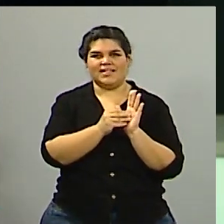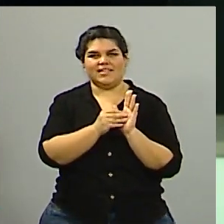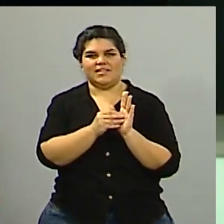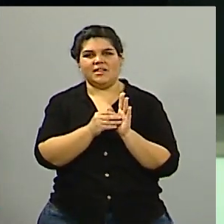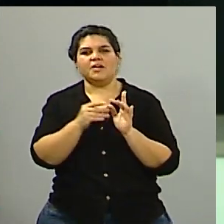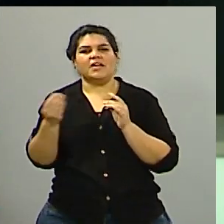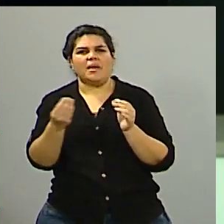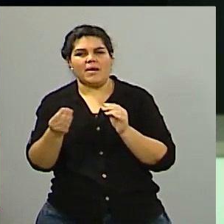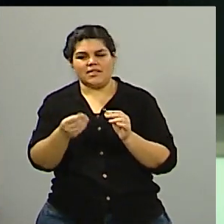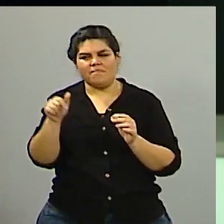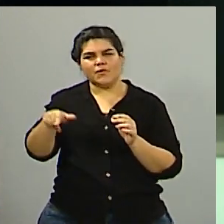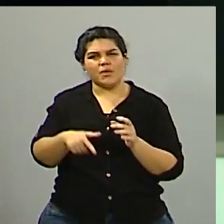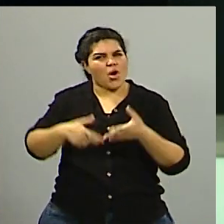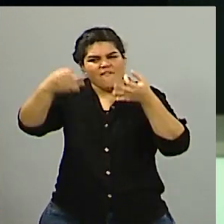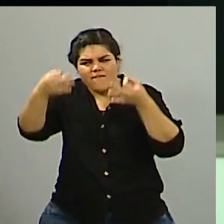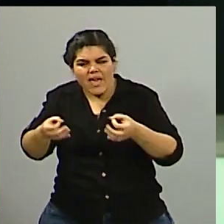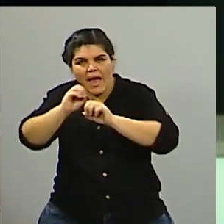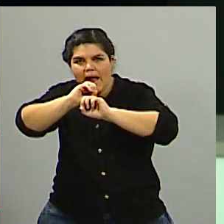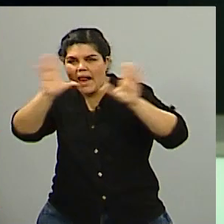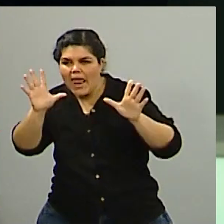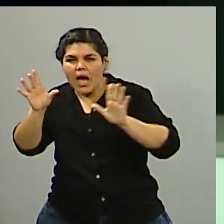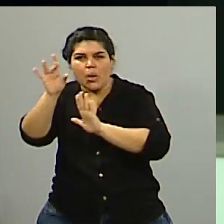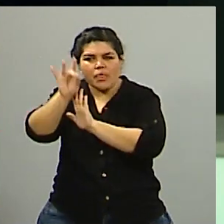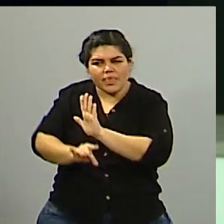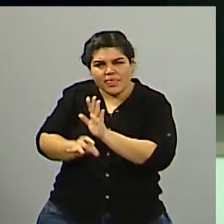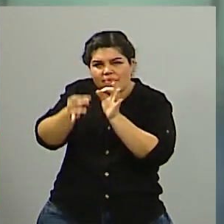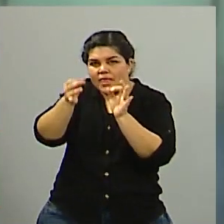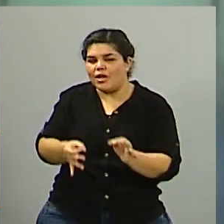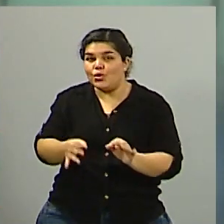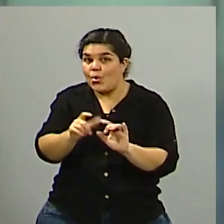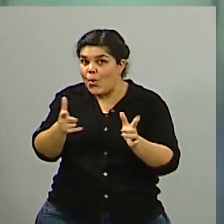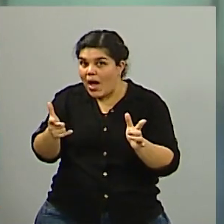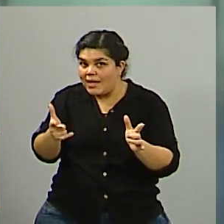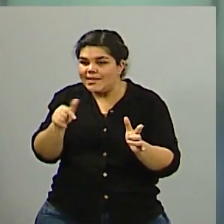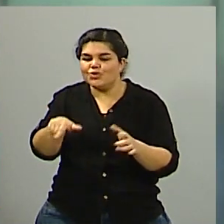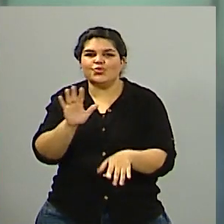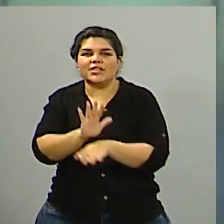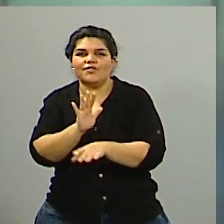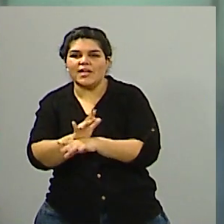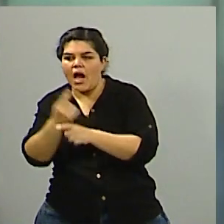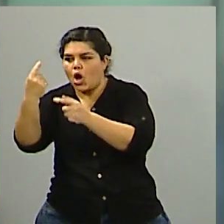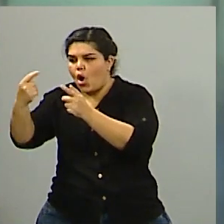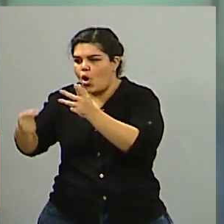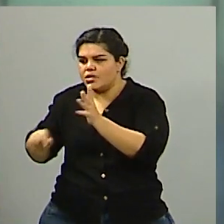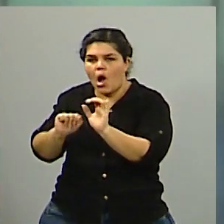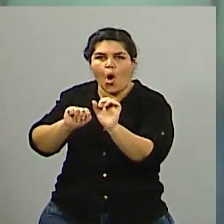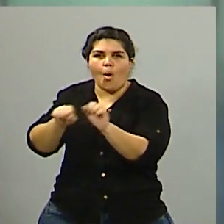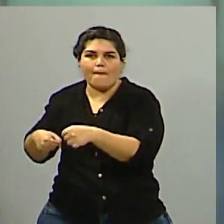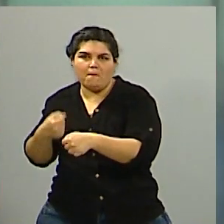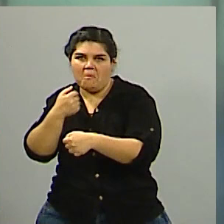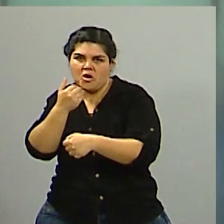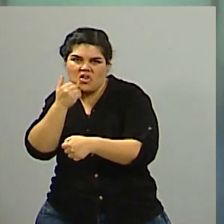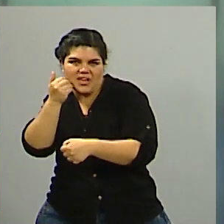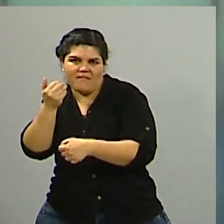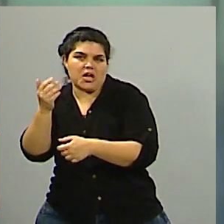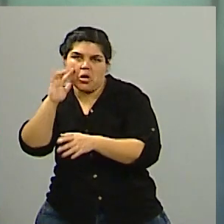Y cuando uno infiere, también está dejando mucho afuera. ¿Pero por qué se infiere? Porque sabemos de que hay